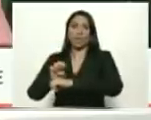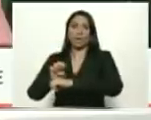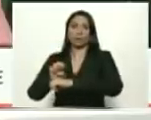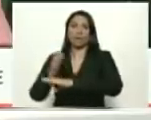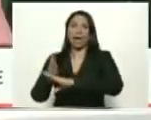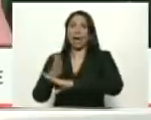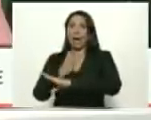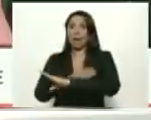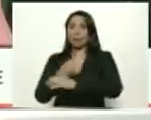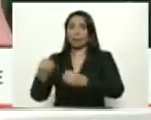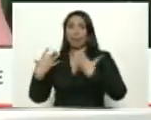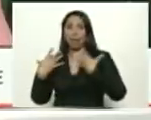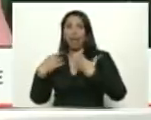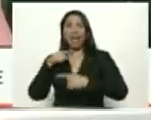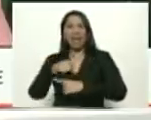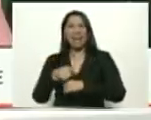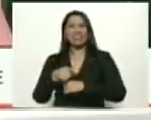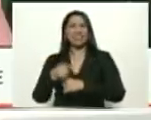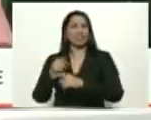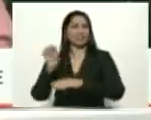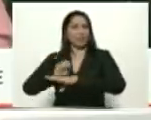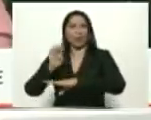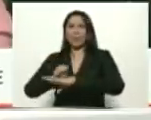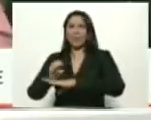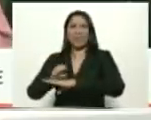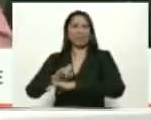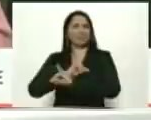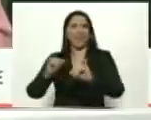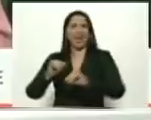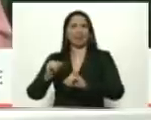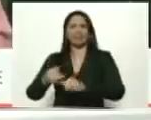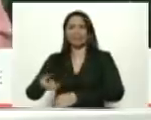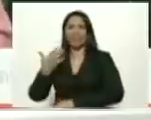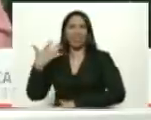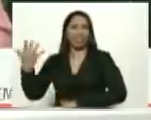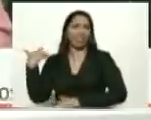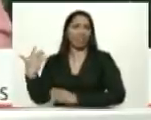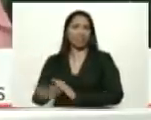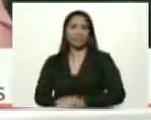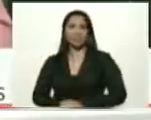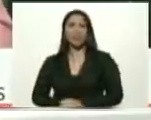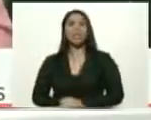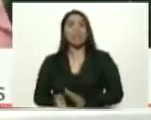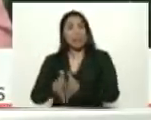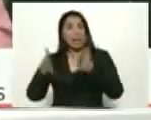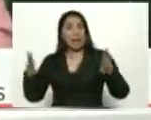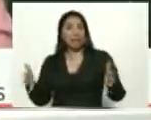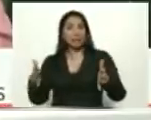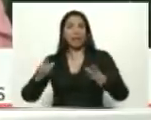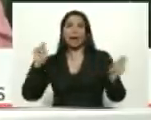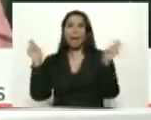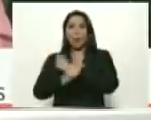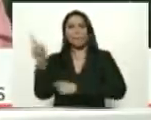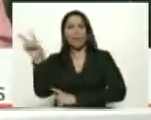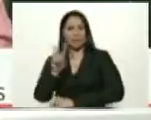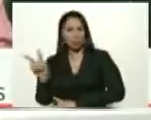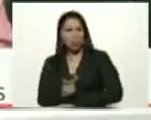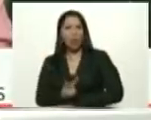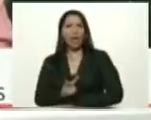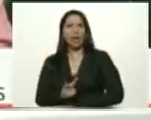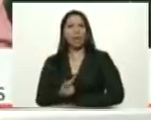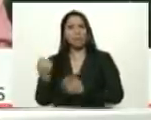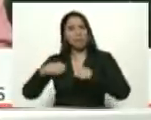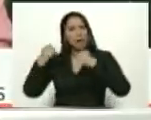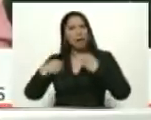pandemia. Esa economía pasó a la historia. Así que preparémonos para grandes cambios y Venezuela al frente con nuestro